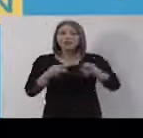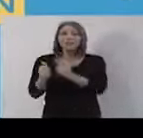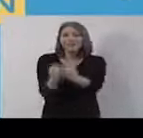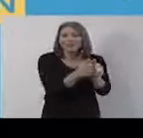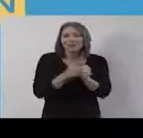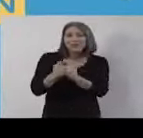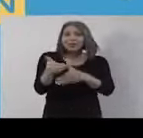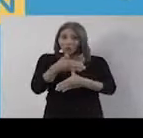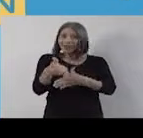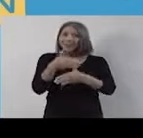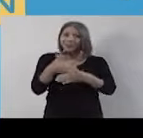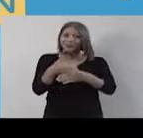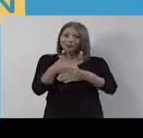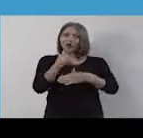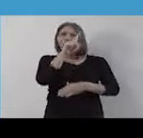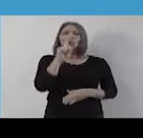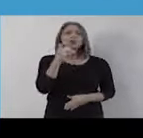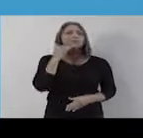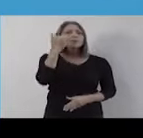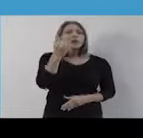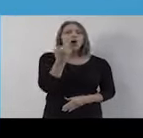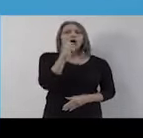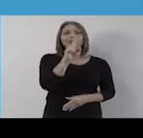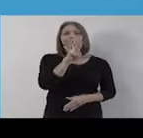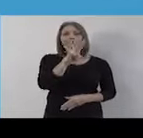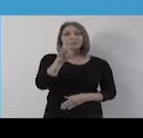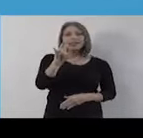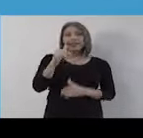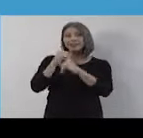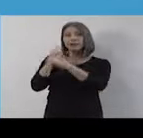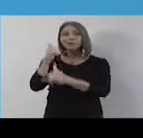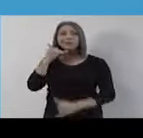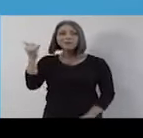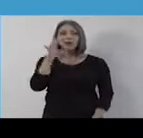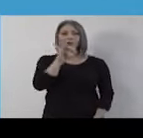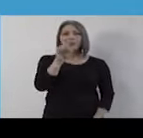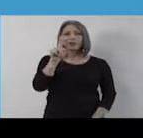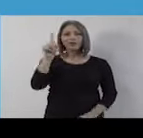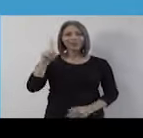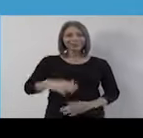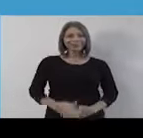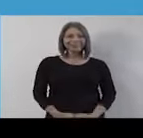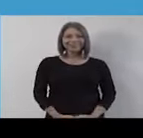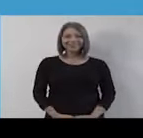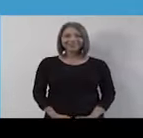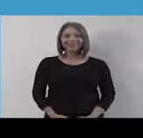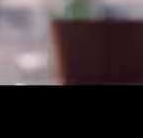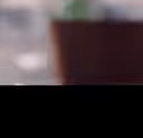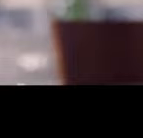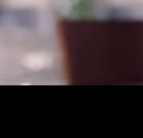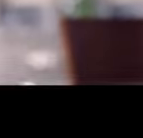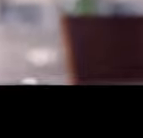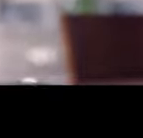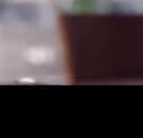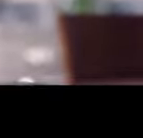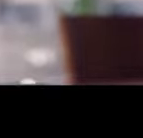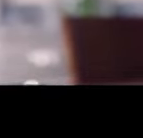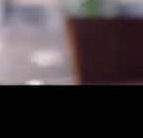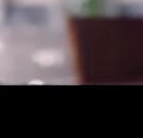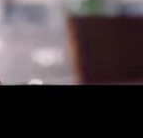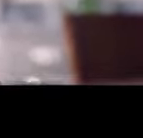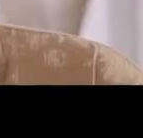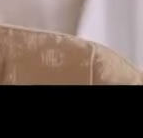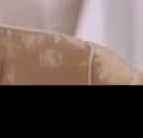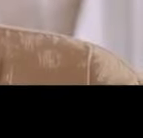Los valores nos unen. Compartilos. Consultas al 1147. Denuncias al 911. PANI.